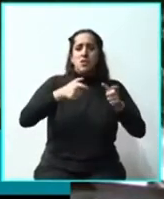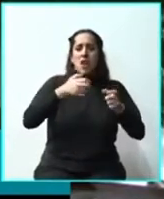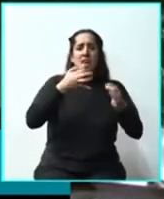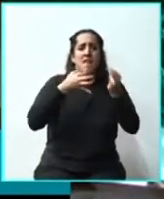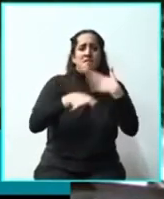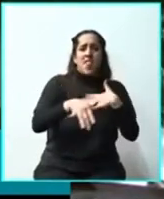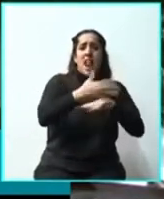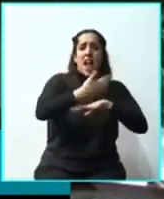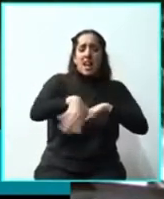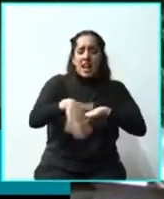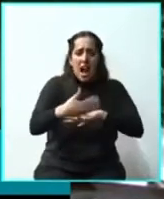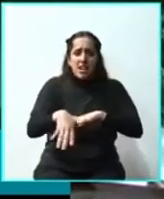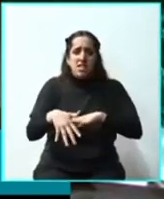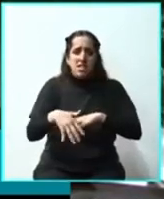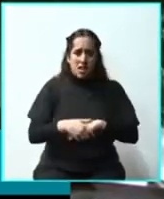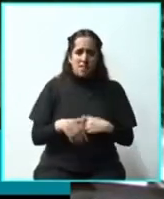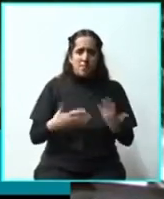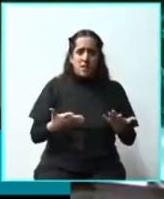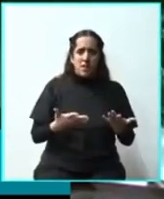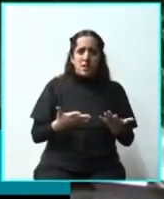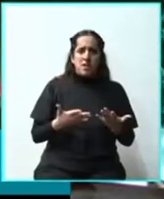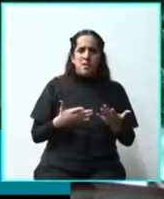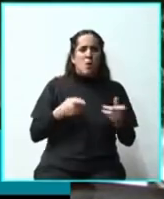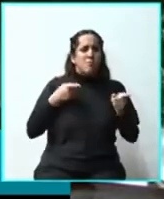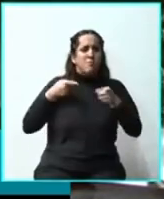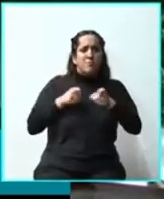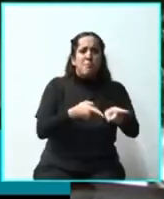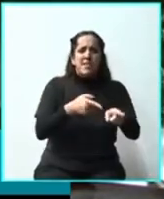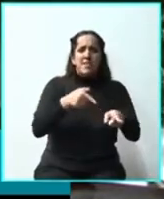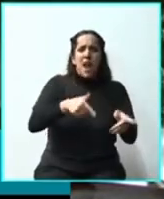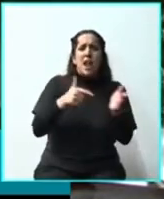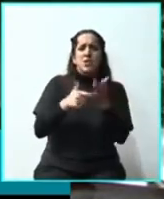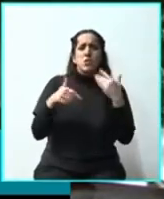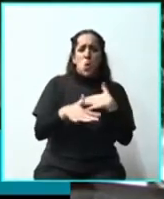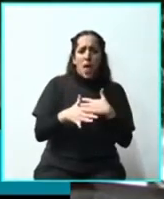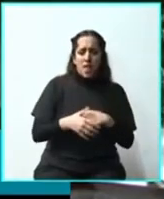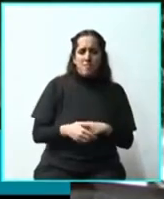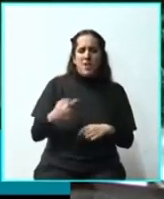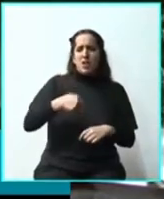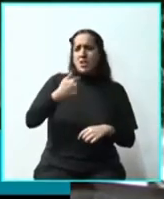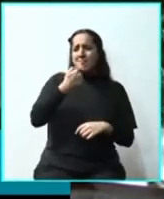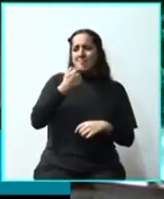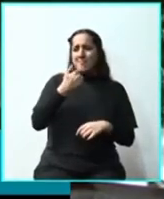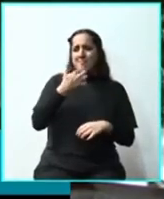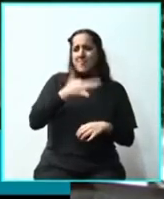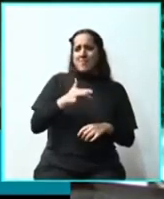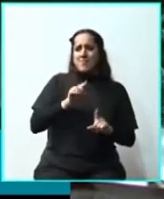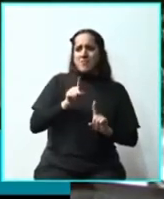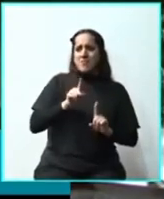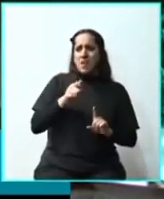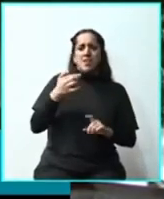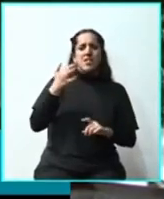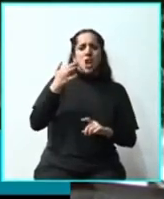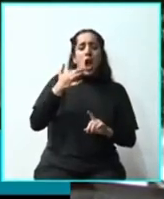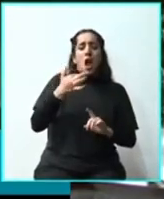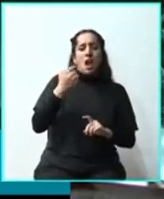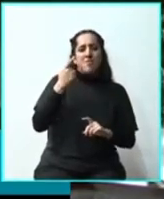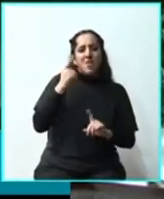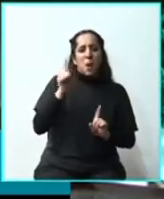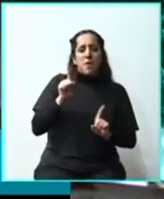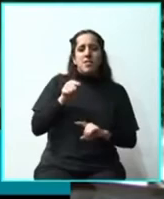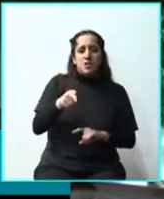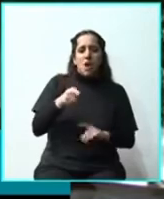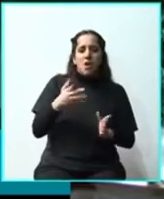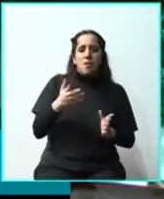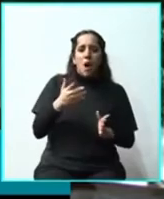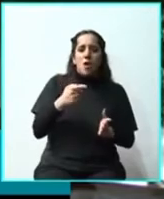comunidad senegalesa, todos los grandes perseguidos de esta ciudad, no creo que encuentren en Juan Bautista Maíquez